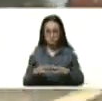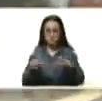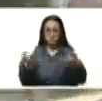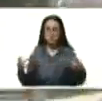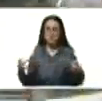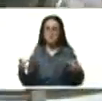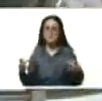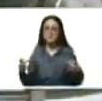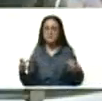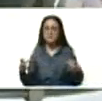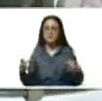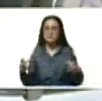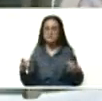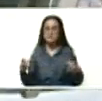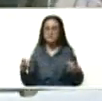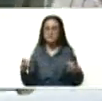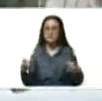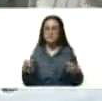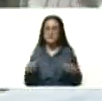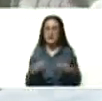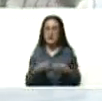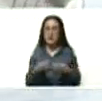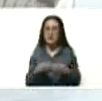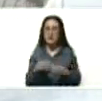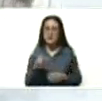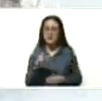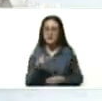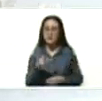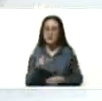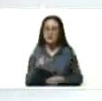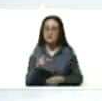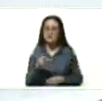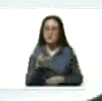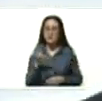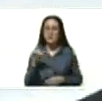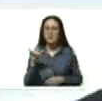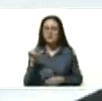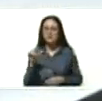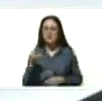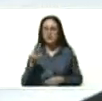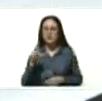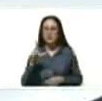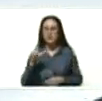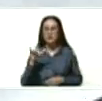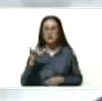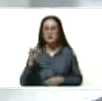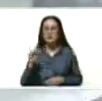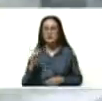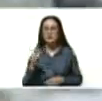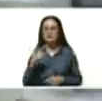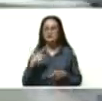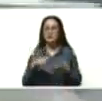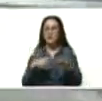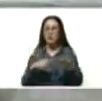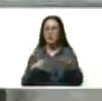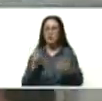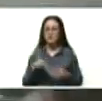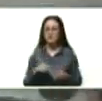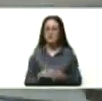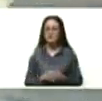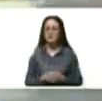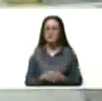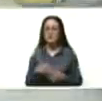aquí, neumáticos, el equipo de Wilge y de Luis se encargan. Wilge y Luis, ustedes